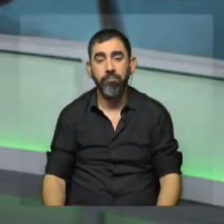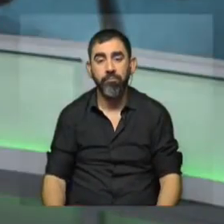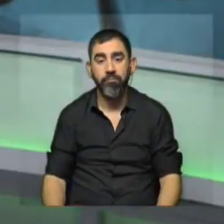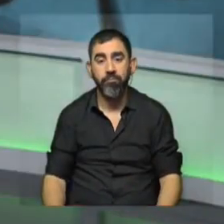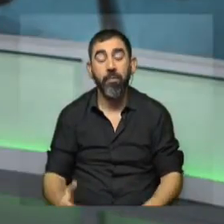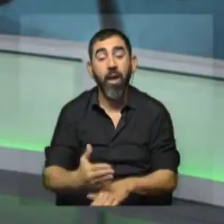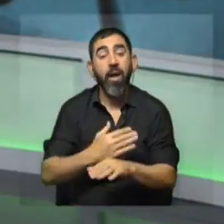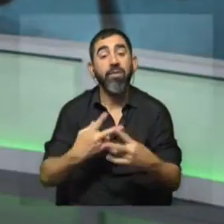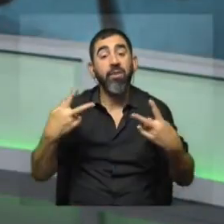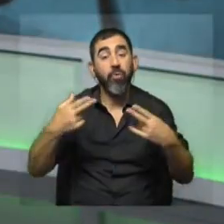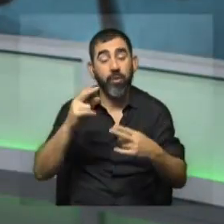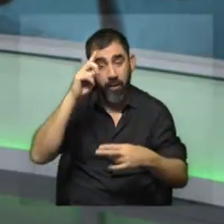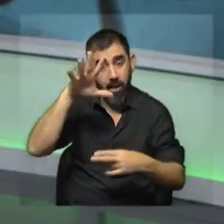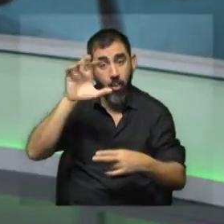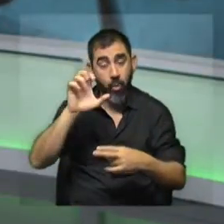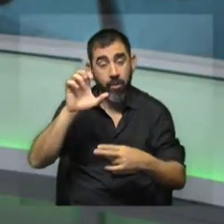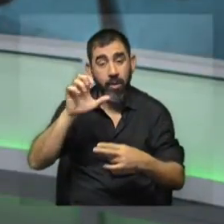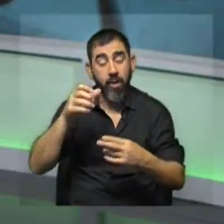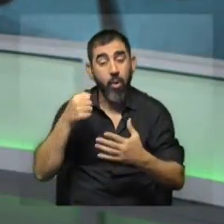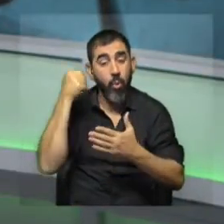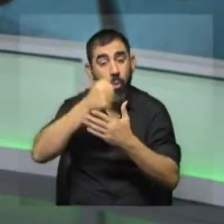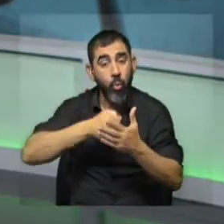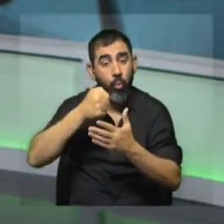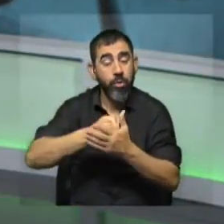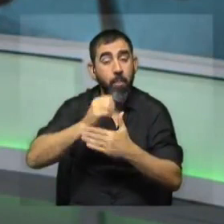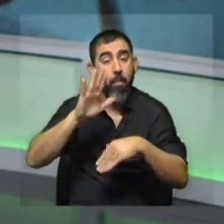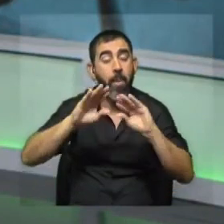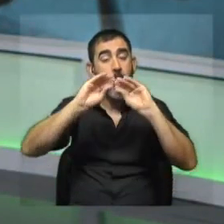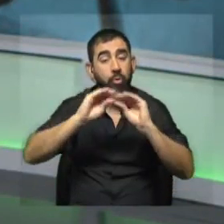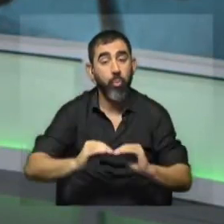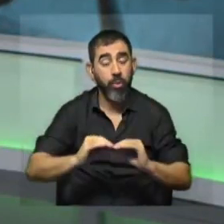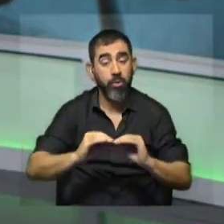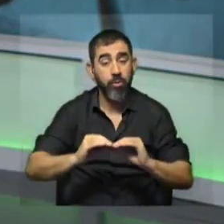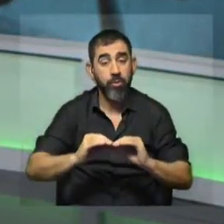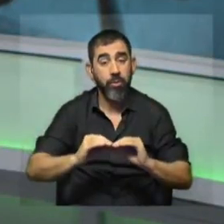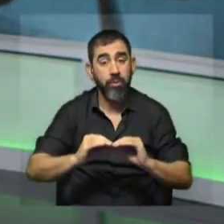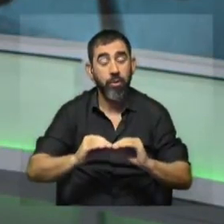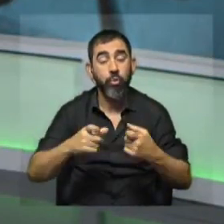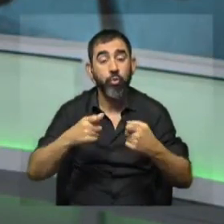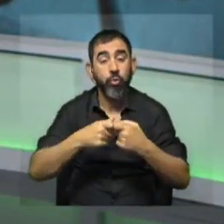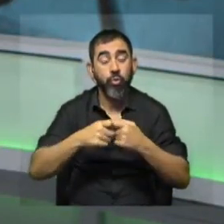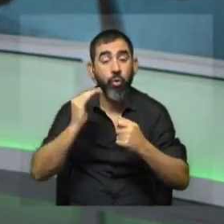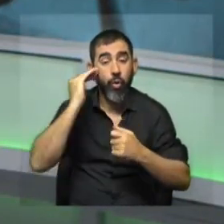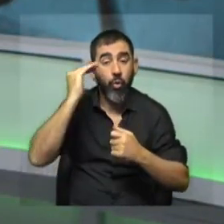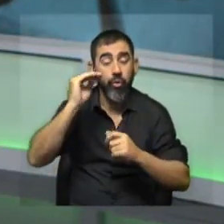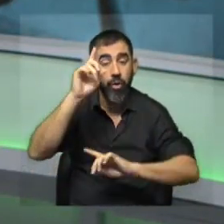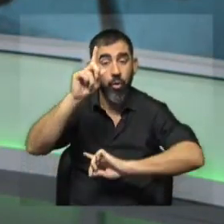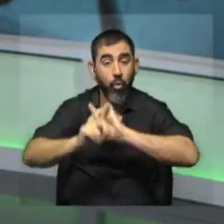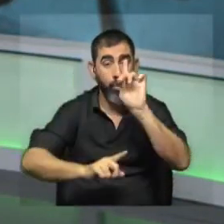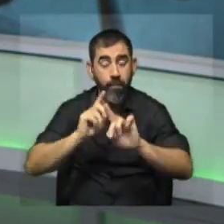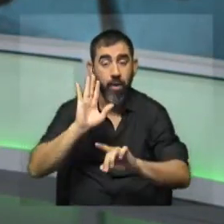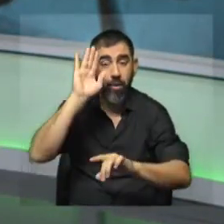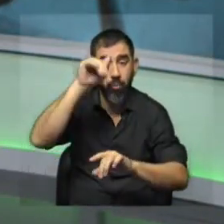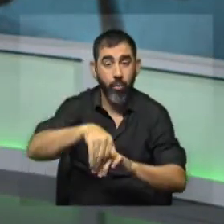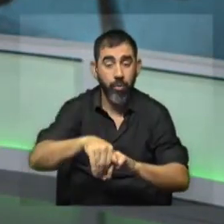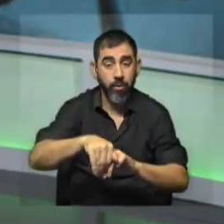Antes de ir a la pausa, les recordamos que en el marco de la lucha por lograr mayor presupuesto en la rendición de cuentas, la Asociación de Docentes de la Universidad de la